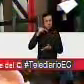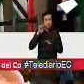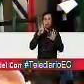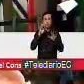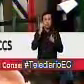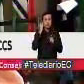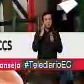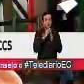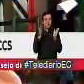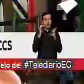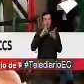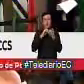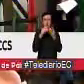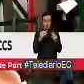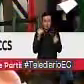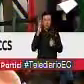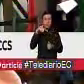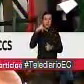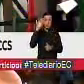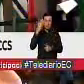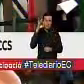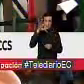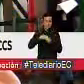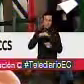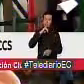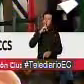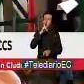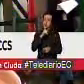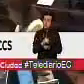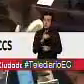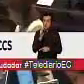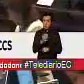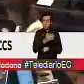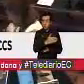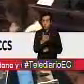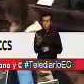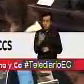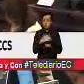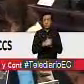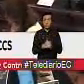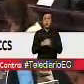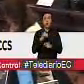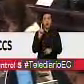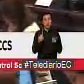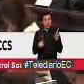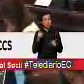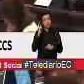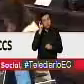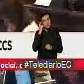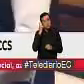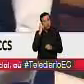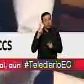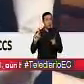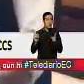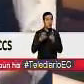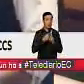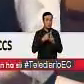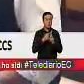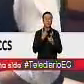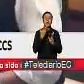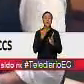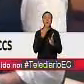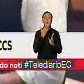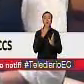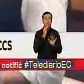días resolver este tema. Luego tiene que ir a consulta popular, por supuesto que sí. Sin embargo, existen otros criterios que consideran que la única vía para eliminar a